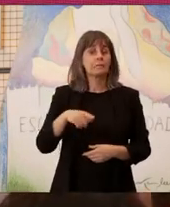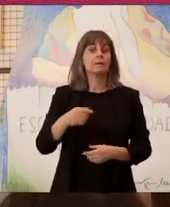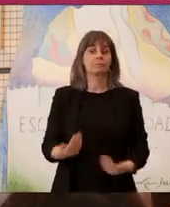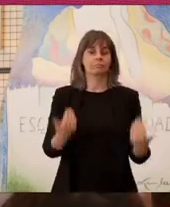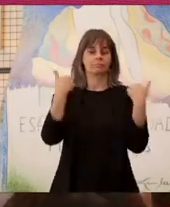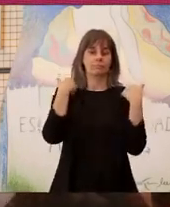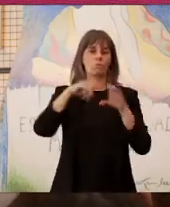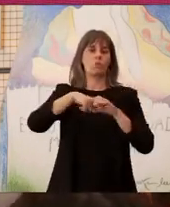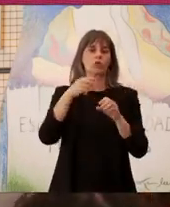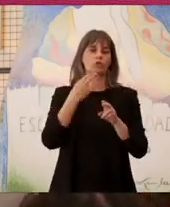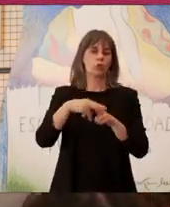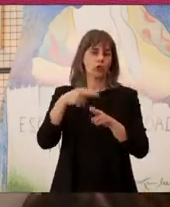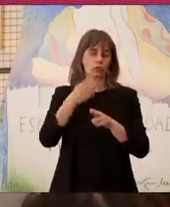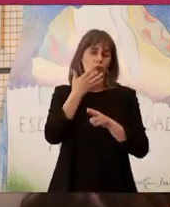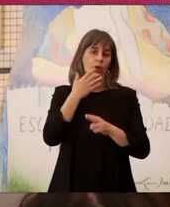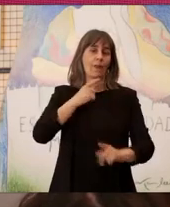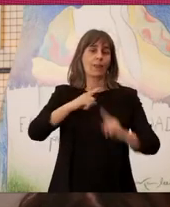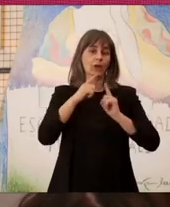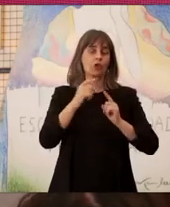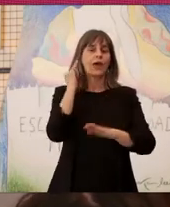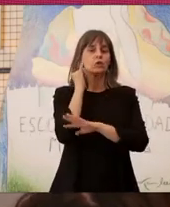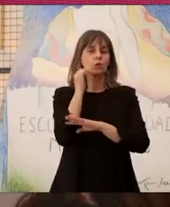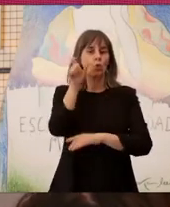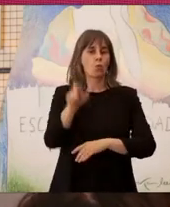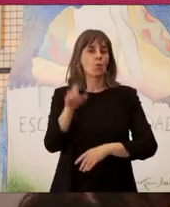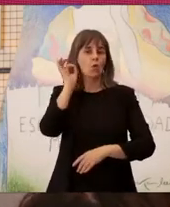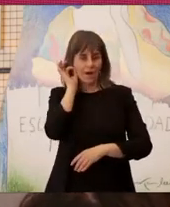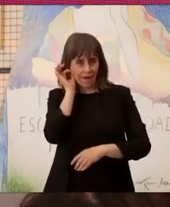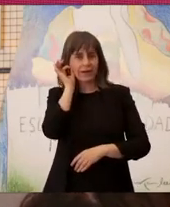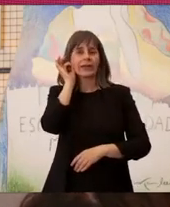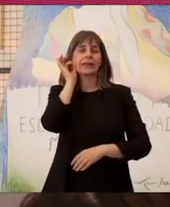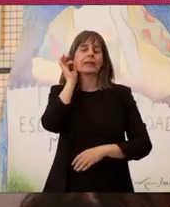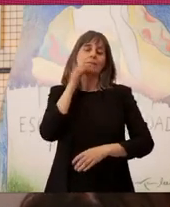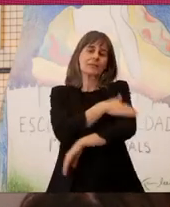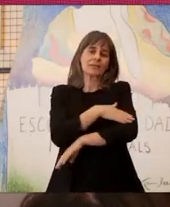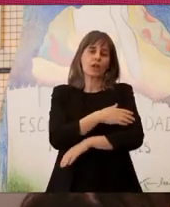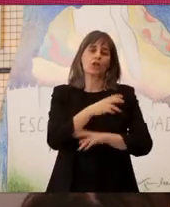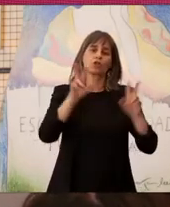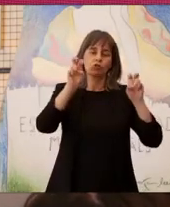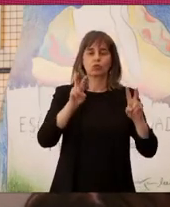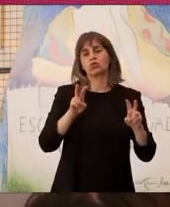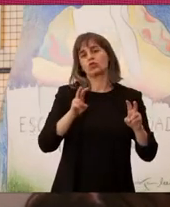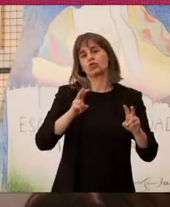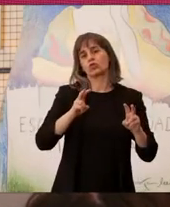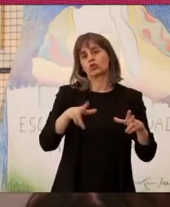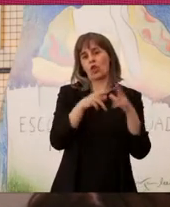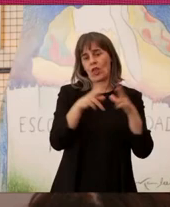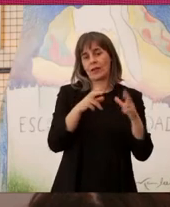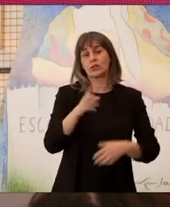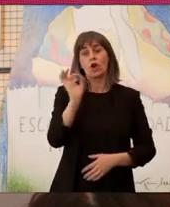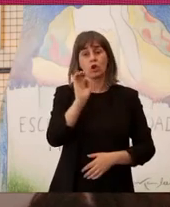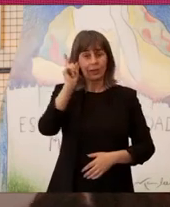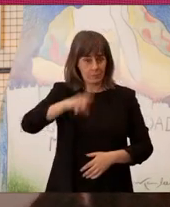políticos como el de directora del instituto de la mujer del Ministerio de asuntos sociales o el de concejal de Educación del ayuntamiento de Barcelona